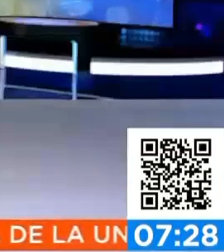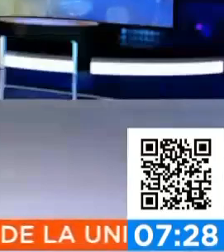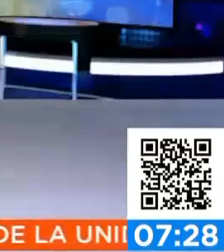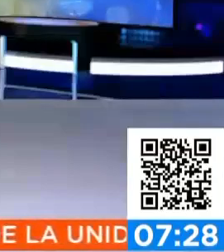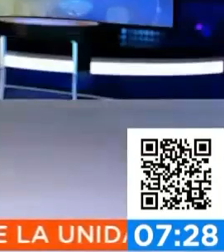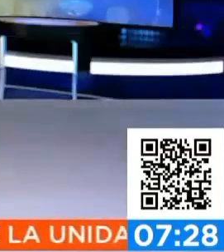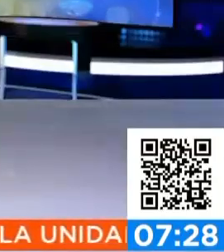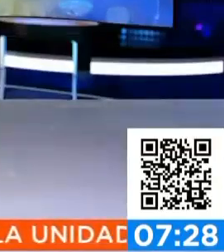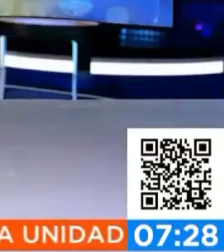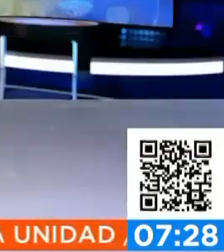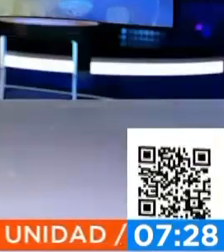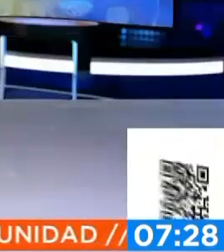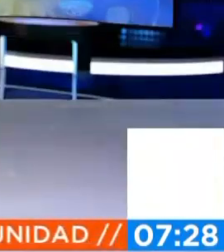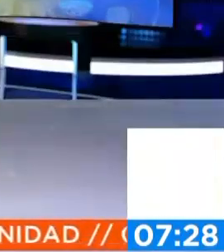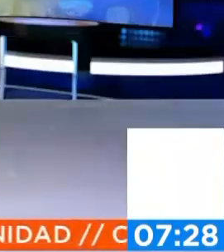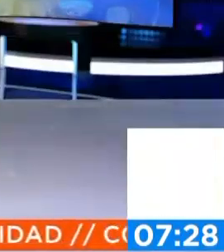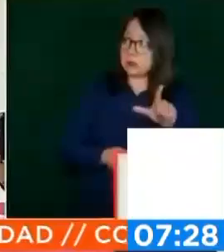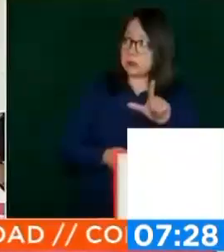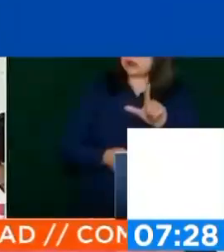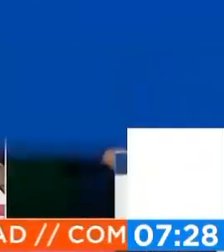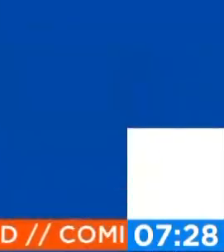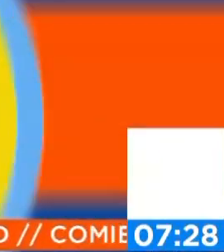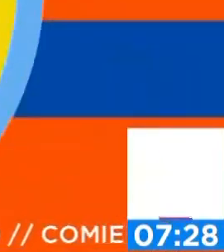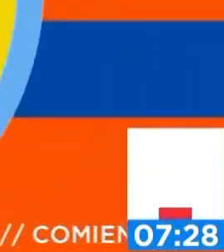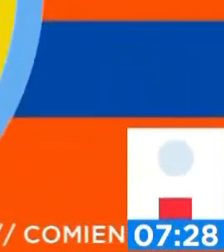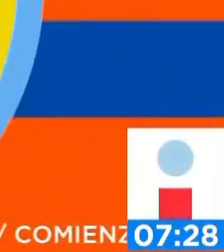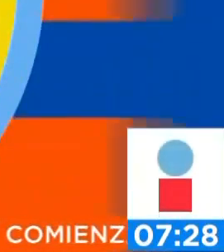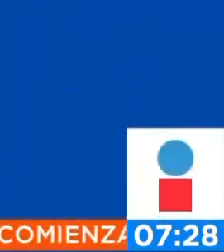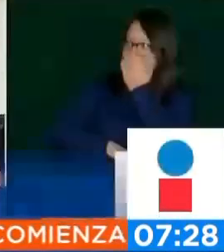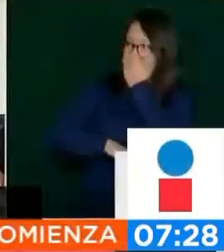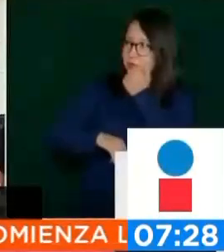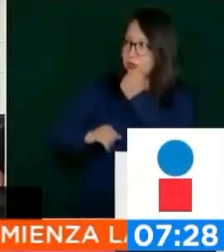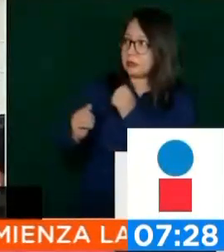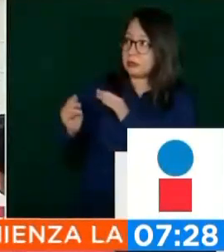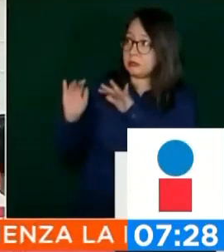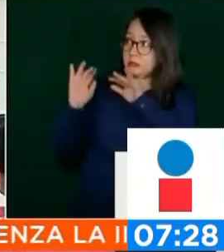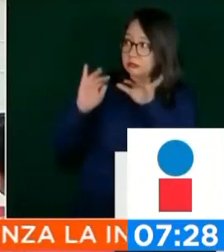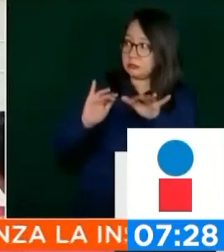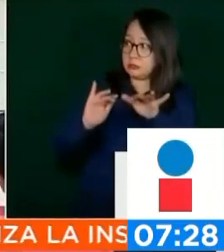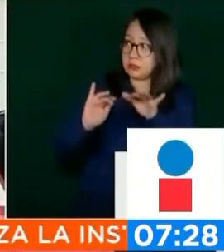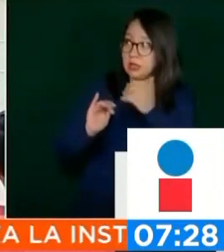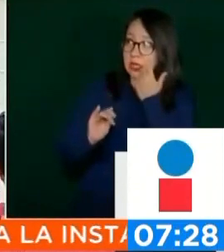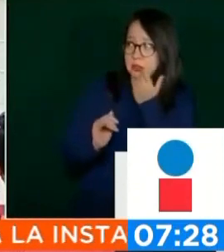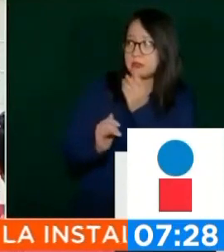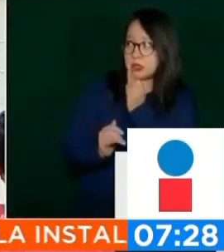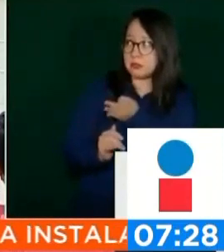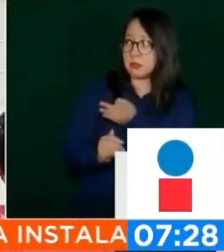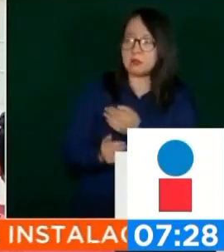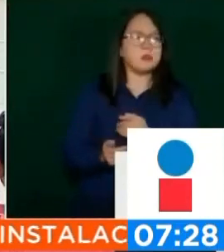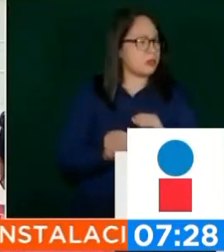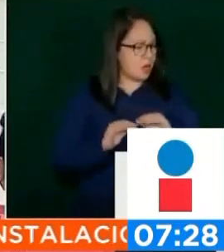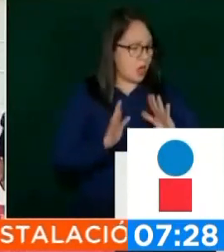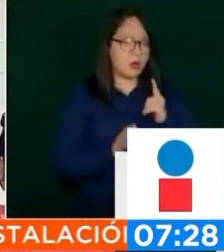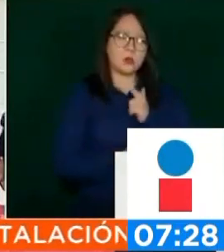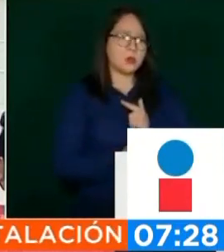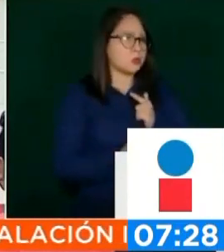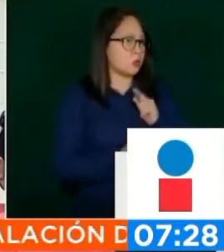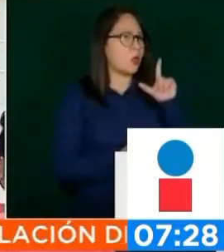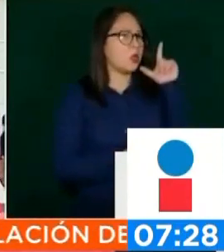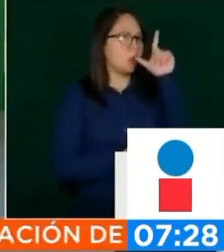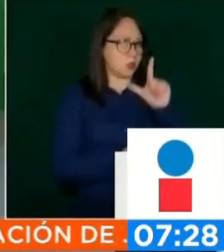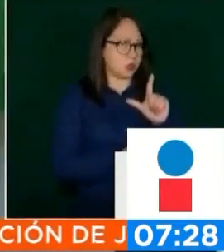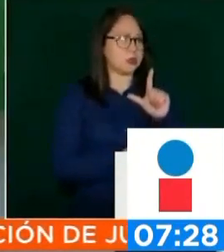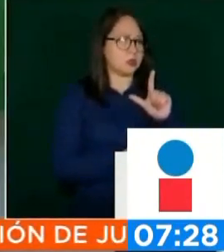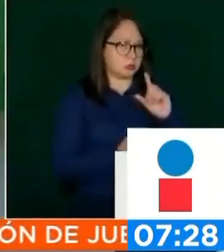y ya le adelantaba que siempre no va a haber reunión entre estos artistas y activistas que se iba a llevar a cabo hoy en el palacio nacional